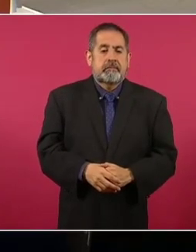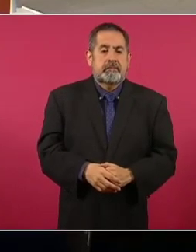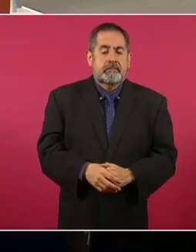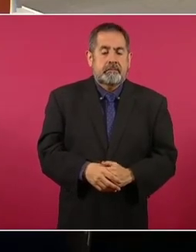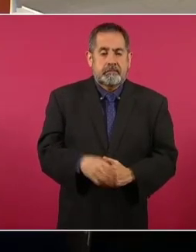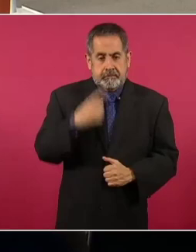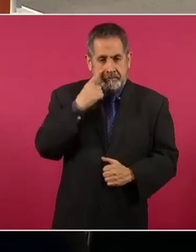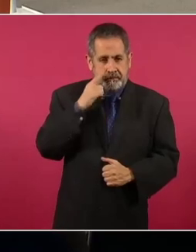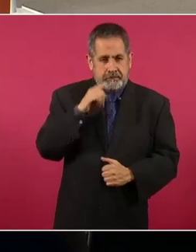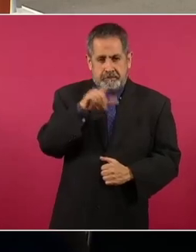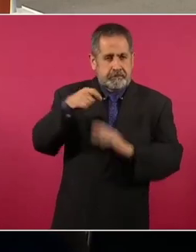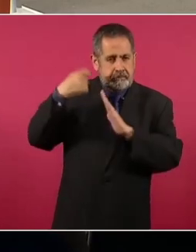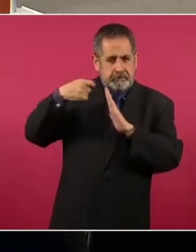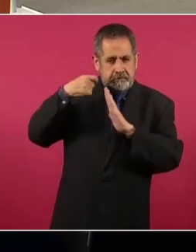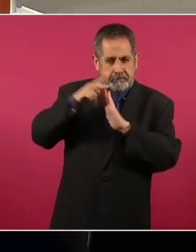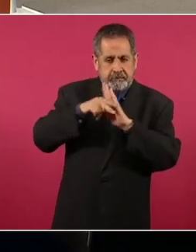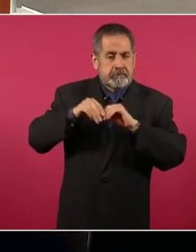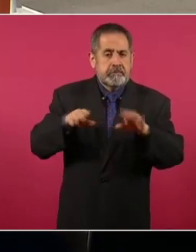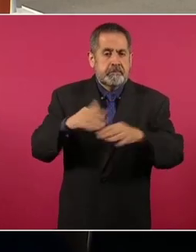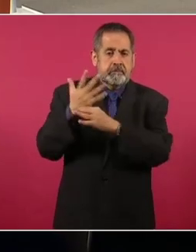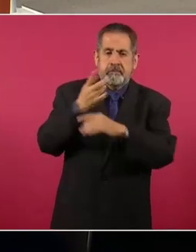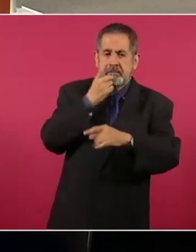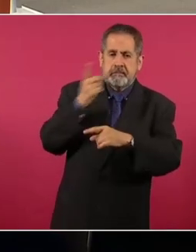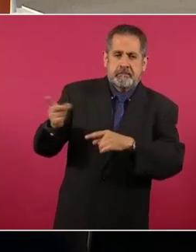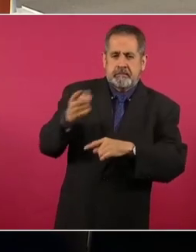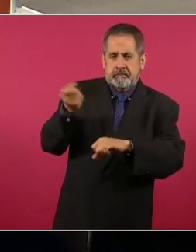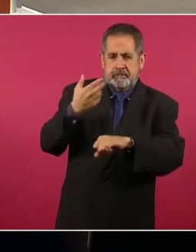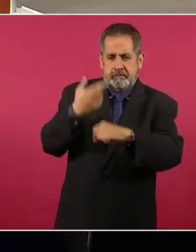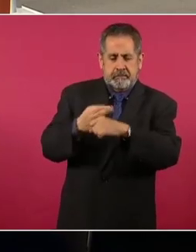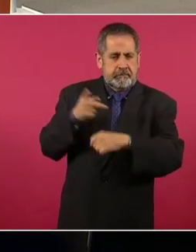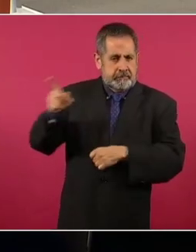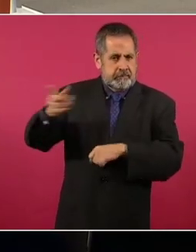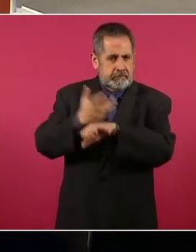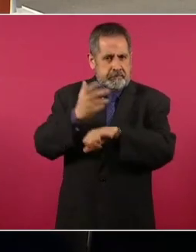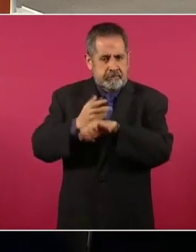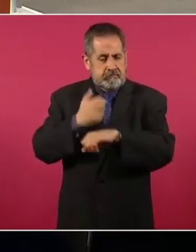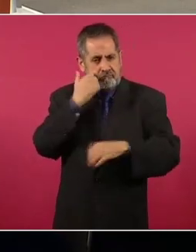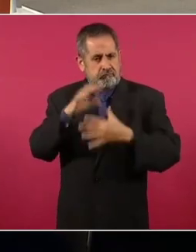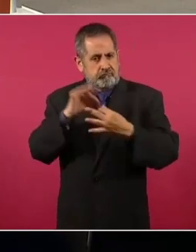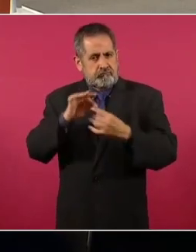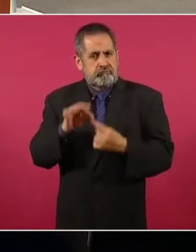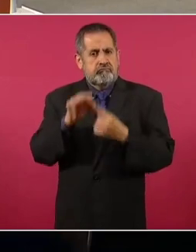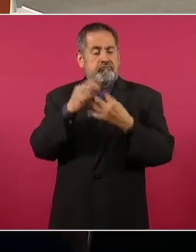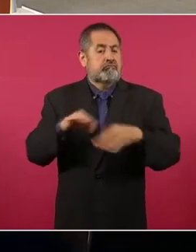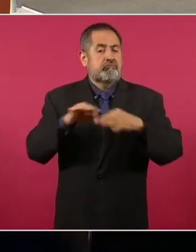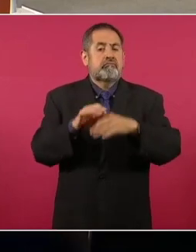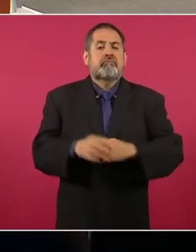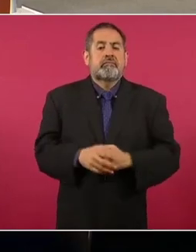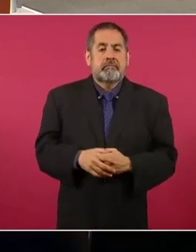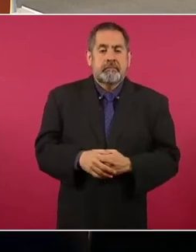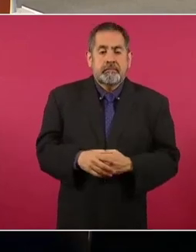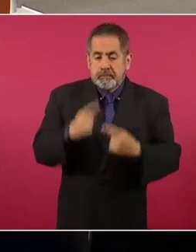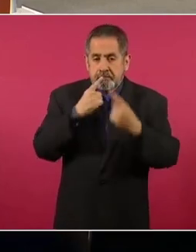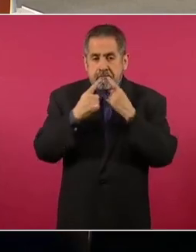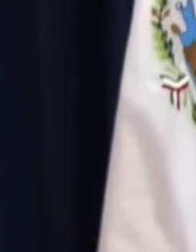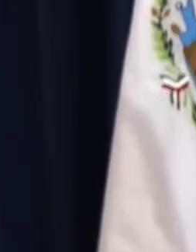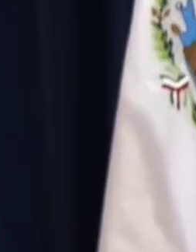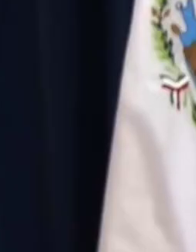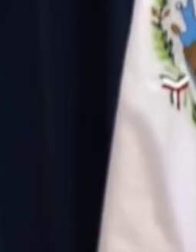Enseguida vamos a ver un video de lo que dijo el secretario Blinken, que me interesa mucho resaltar. Dice, el diálogo económico de alto